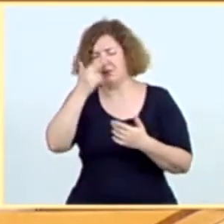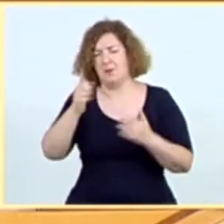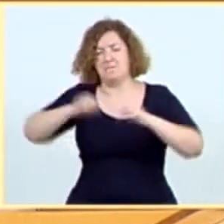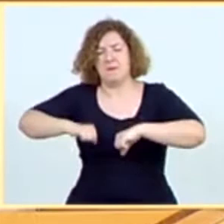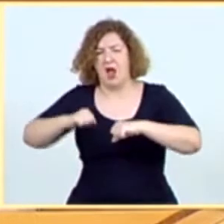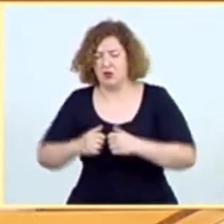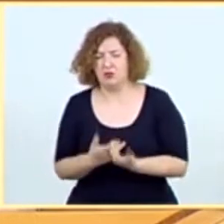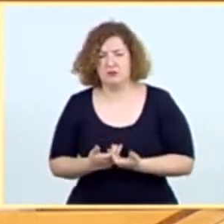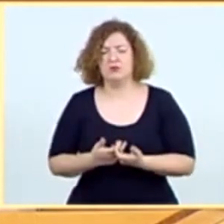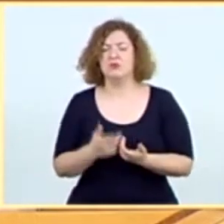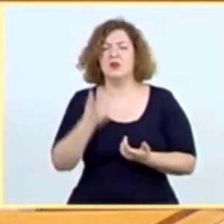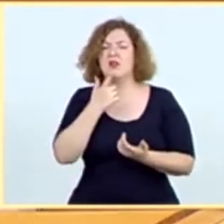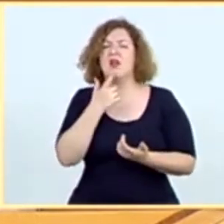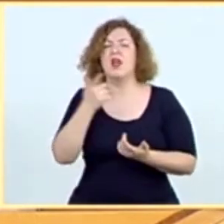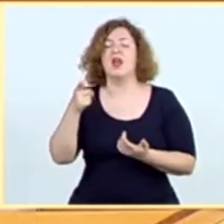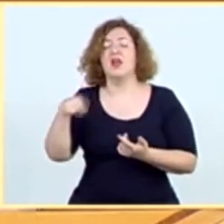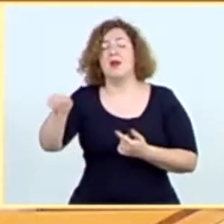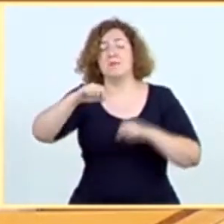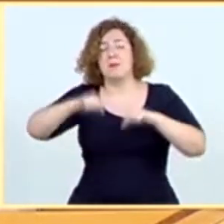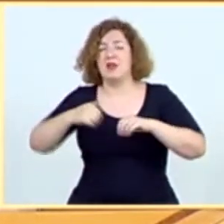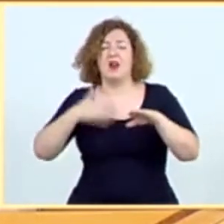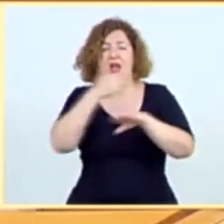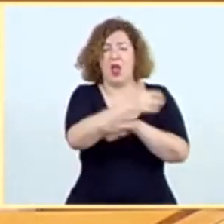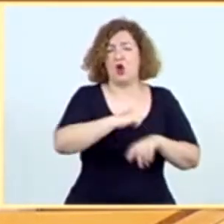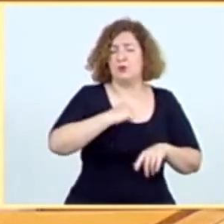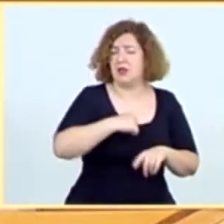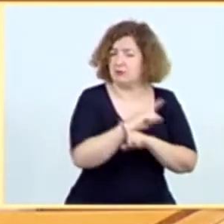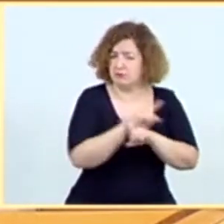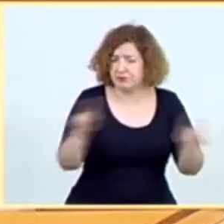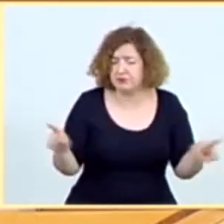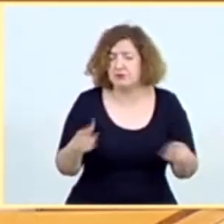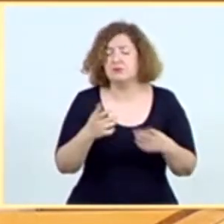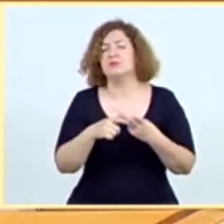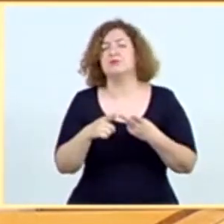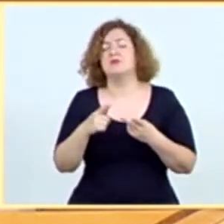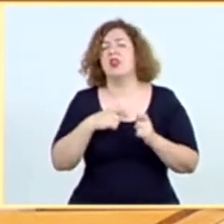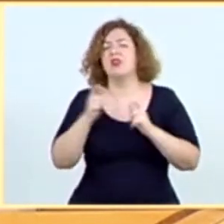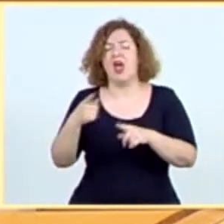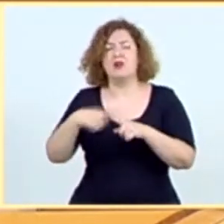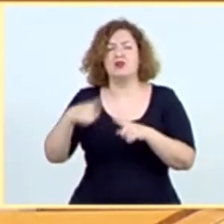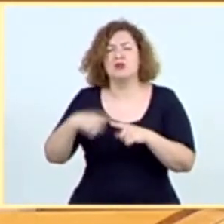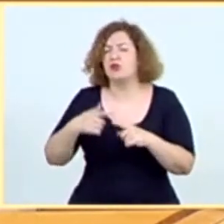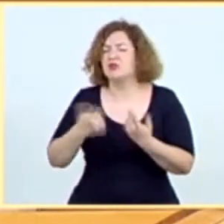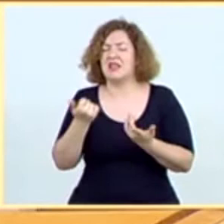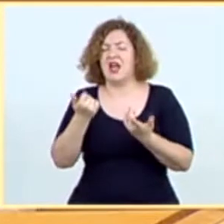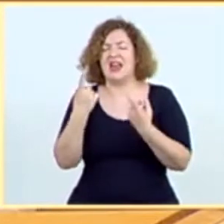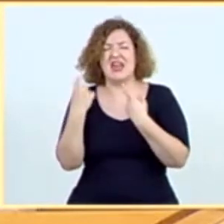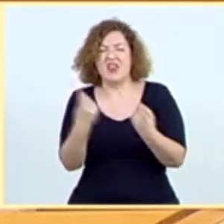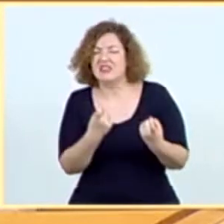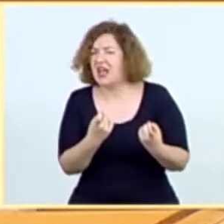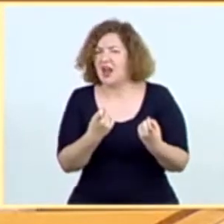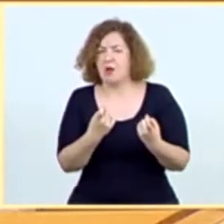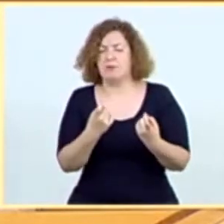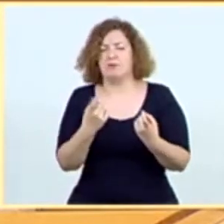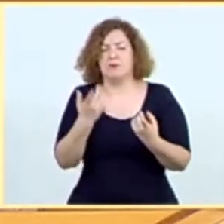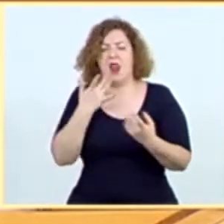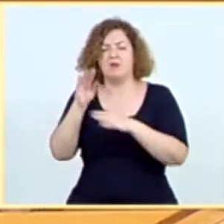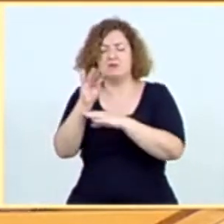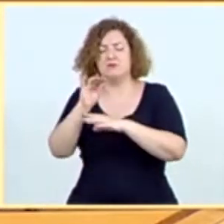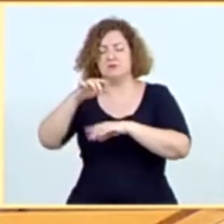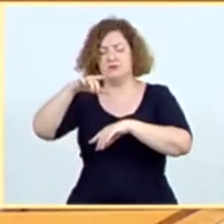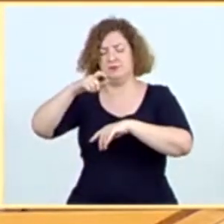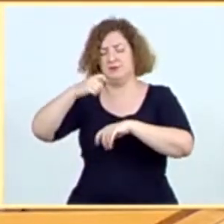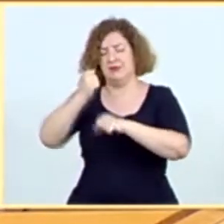No les permitieron el acceso a los hospitales y no les proporcionaron tampoco los medios necesarios a los profesionales para que estos pudieran cuidarlos